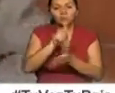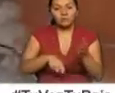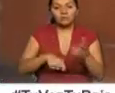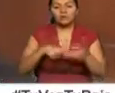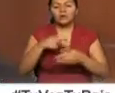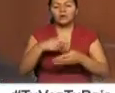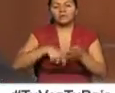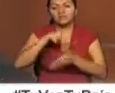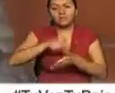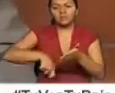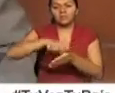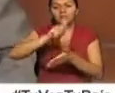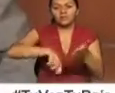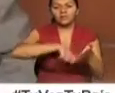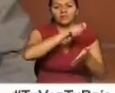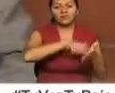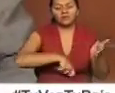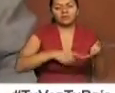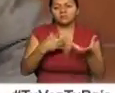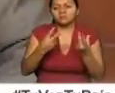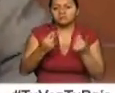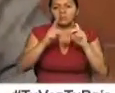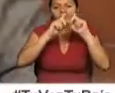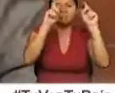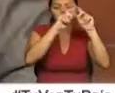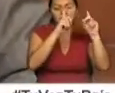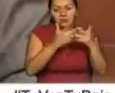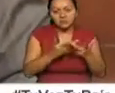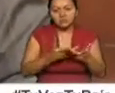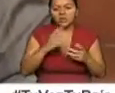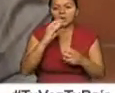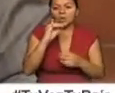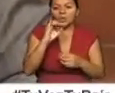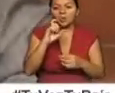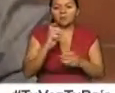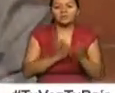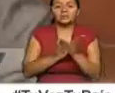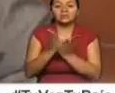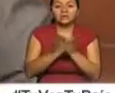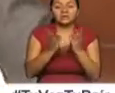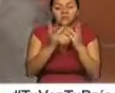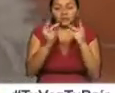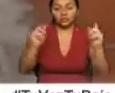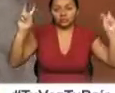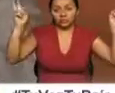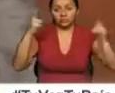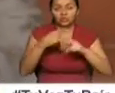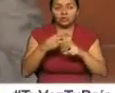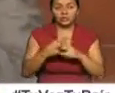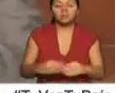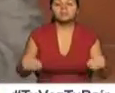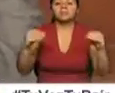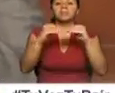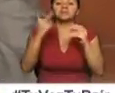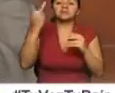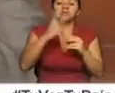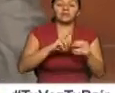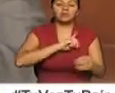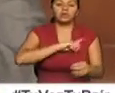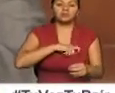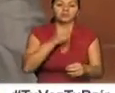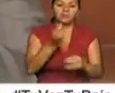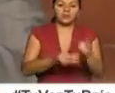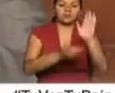contratos con compañías como Oil Services Solutions, y a la vez recibió comisiones